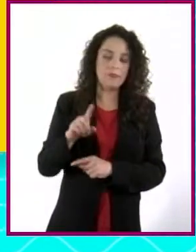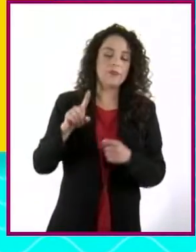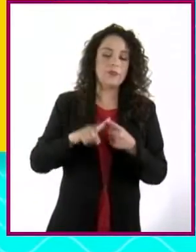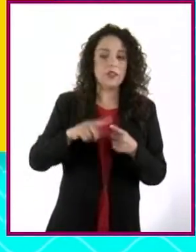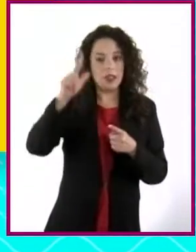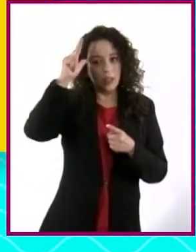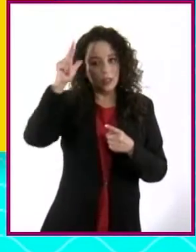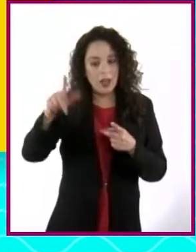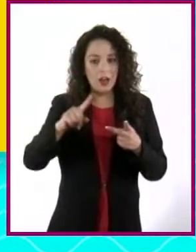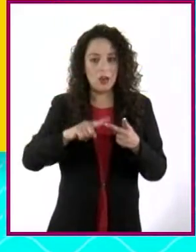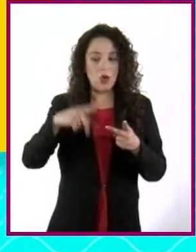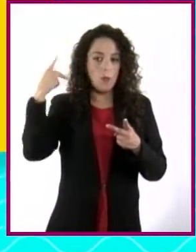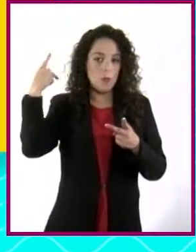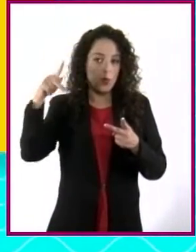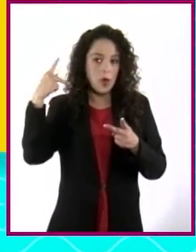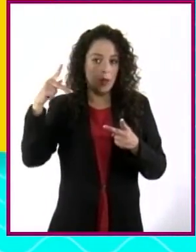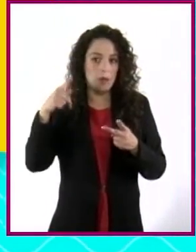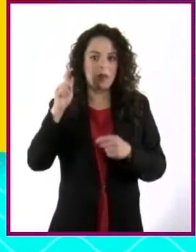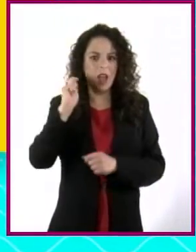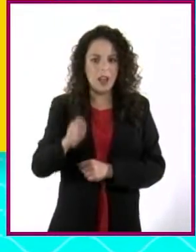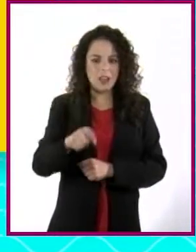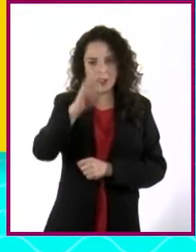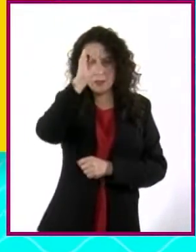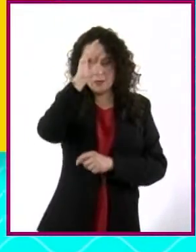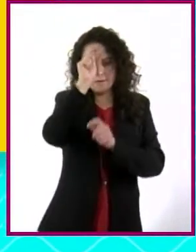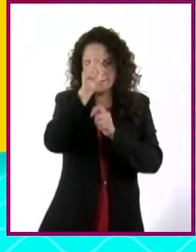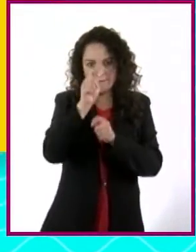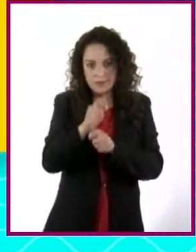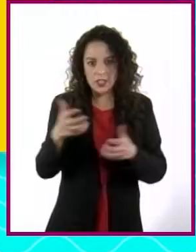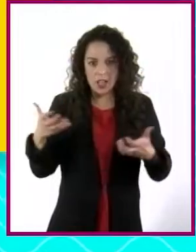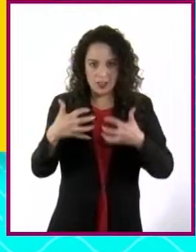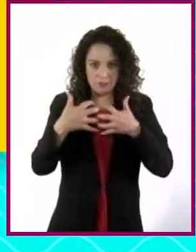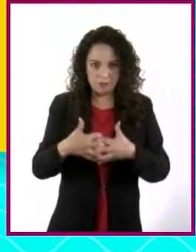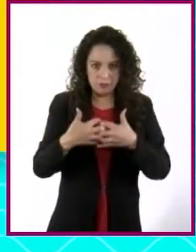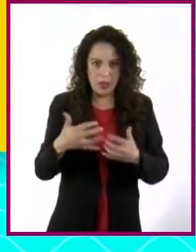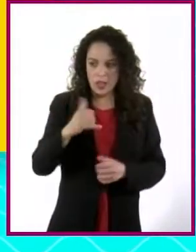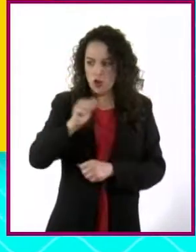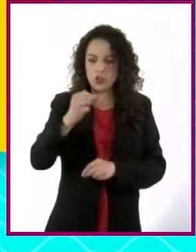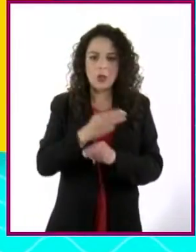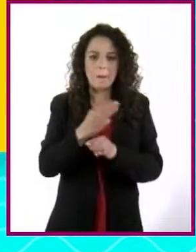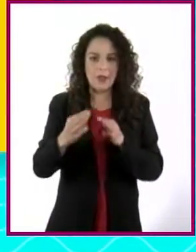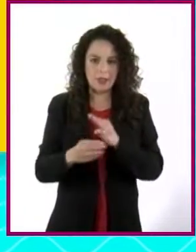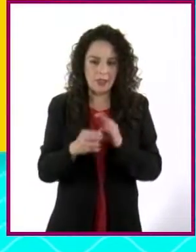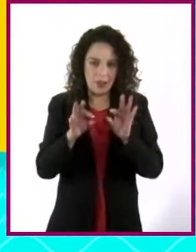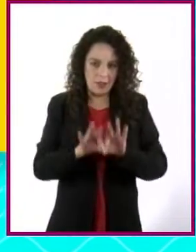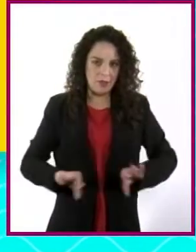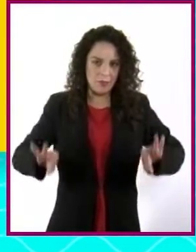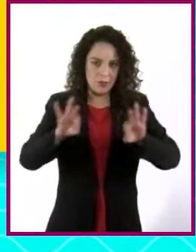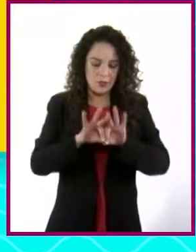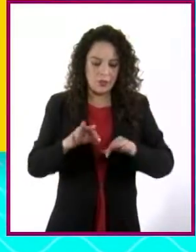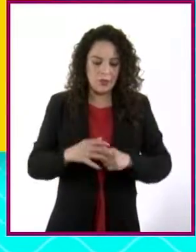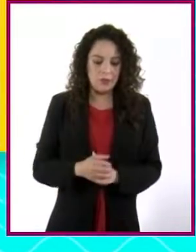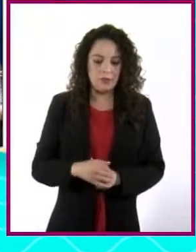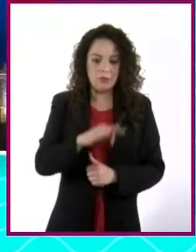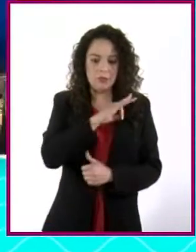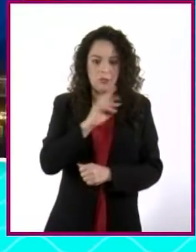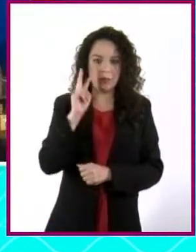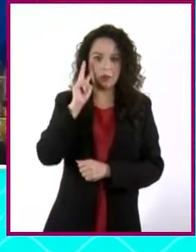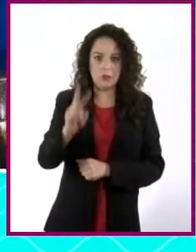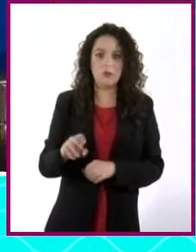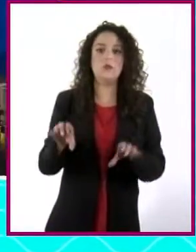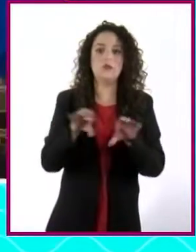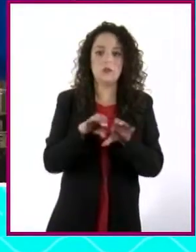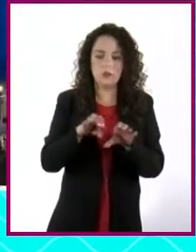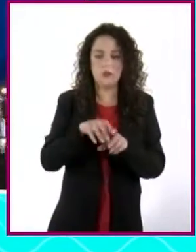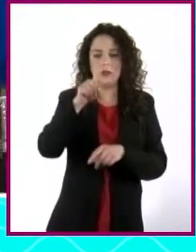Puebla, tenía la producción minera y riquezas de otras materias primas. Esto se puede ver incluso en la